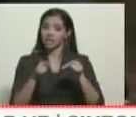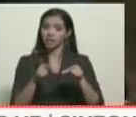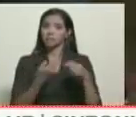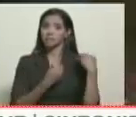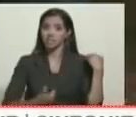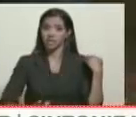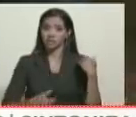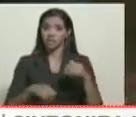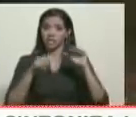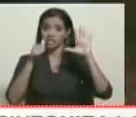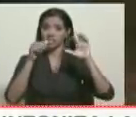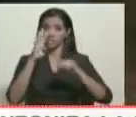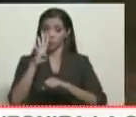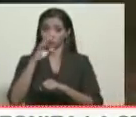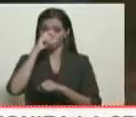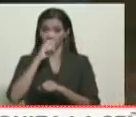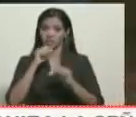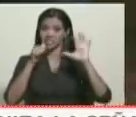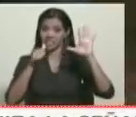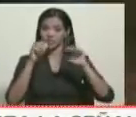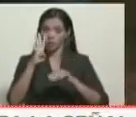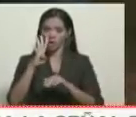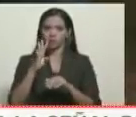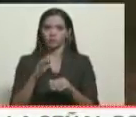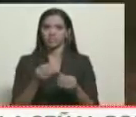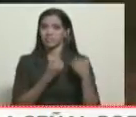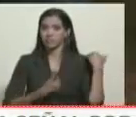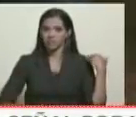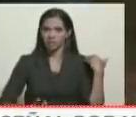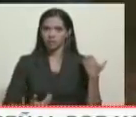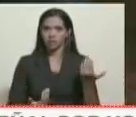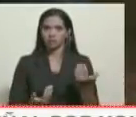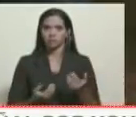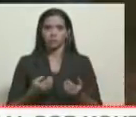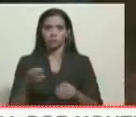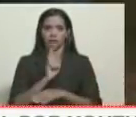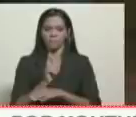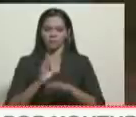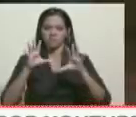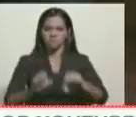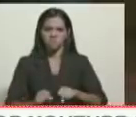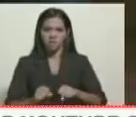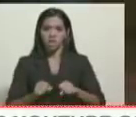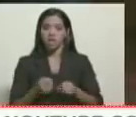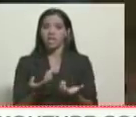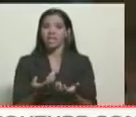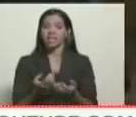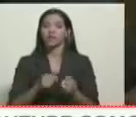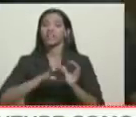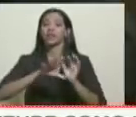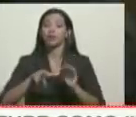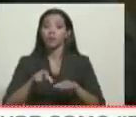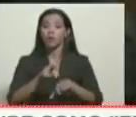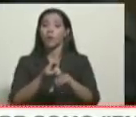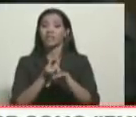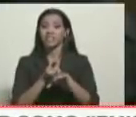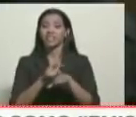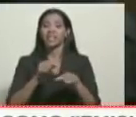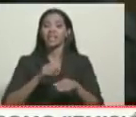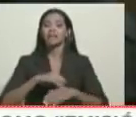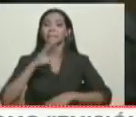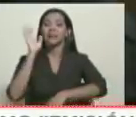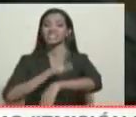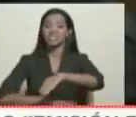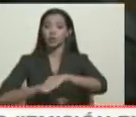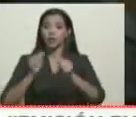ante un intento de asalto a un cuartel en Barcelona. Fíjate tú lo que él decía